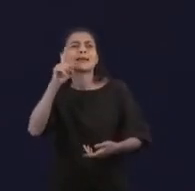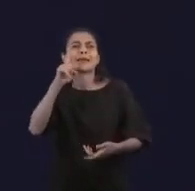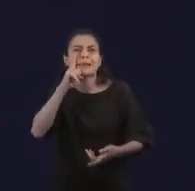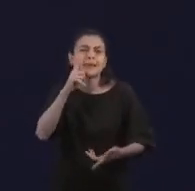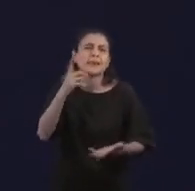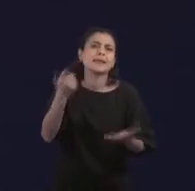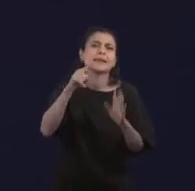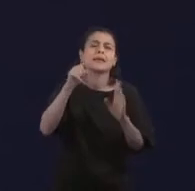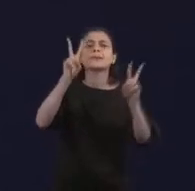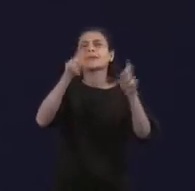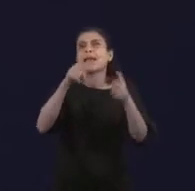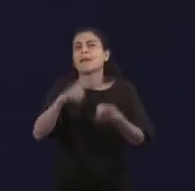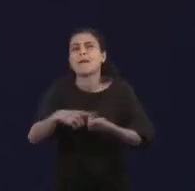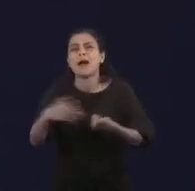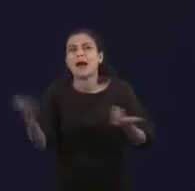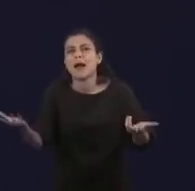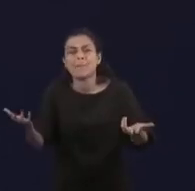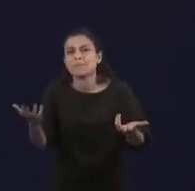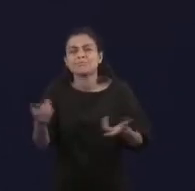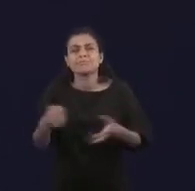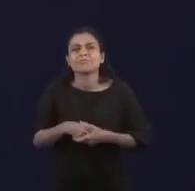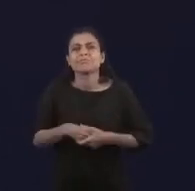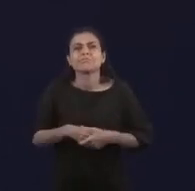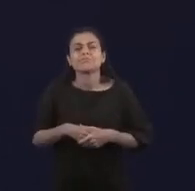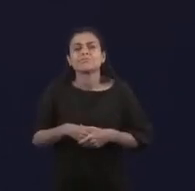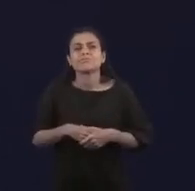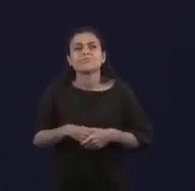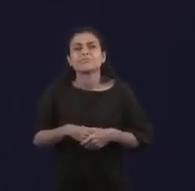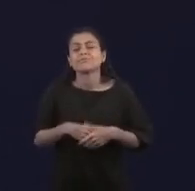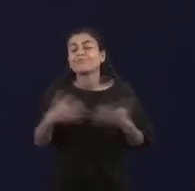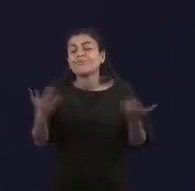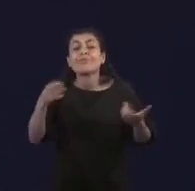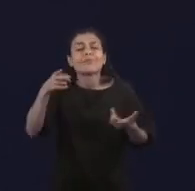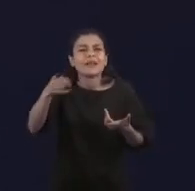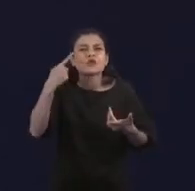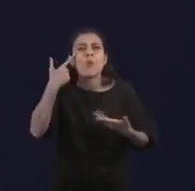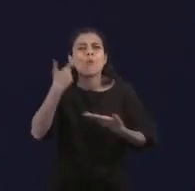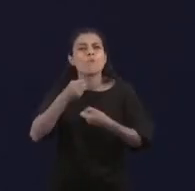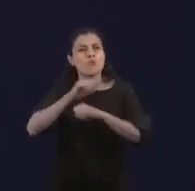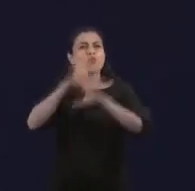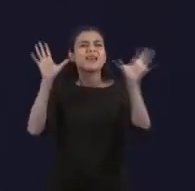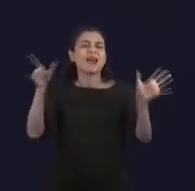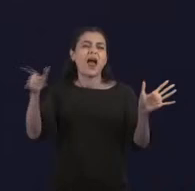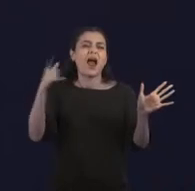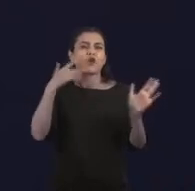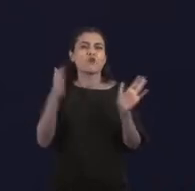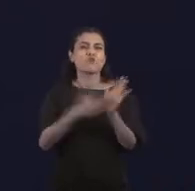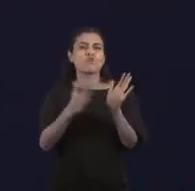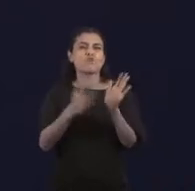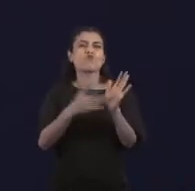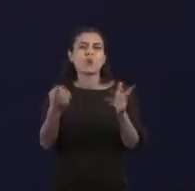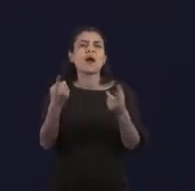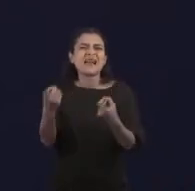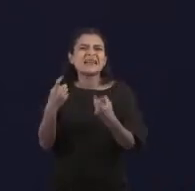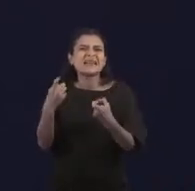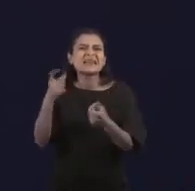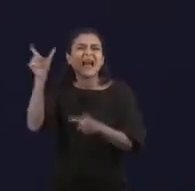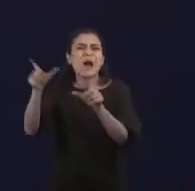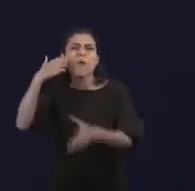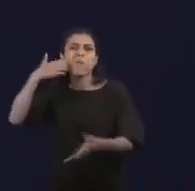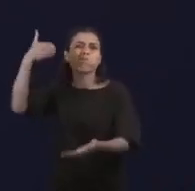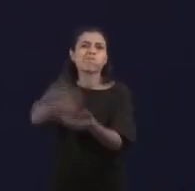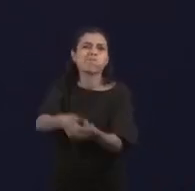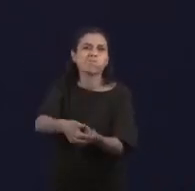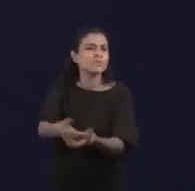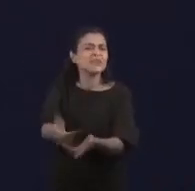se quiere, una de las muestras más claras que necesitamos incentivar la